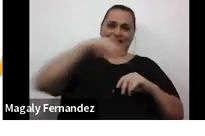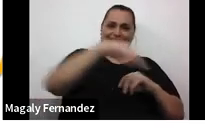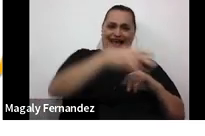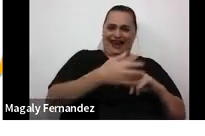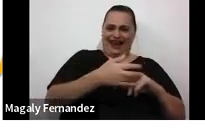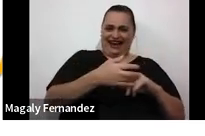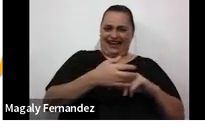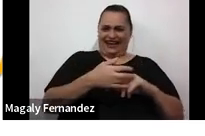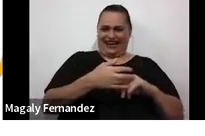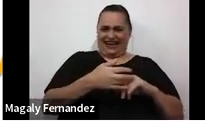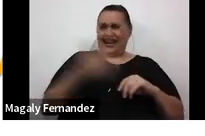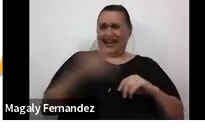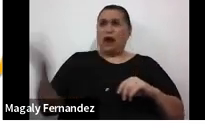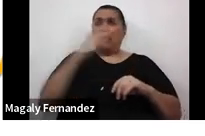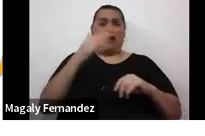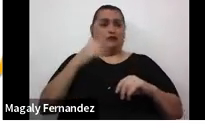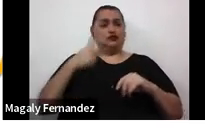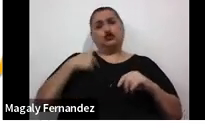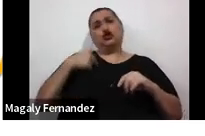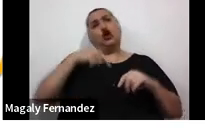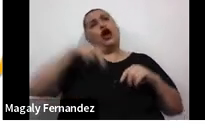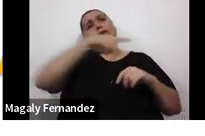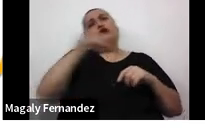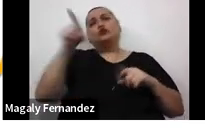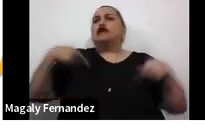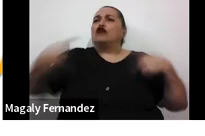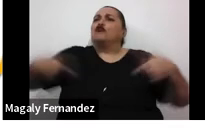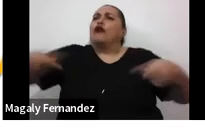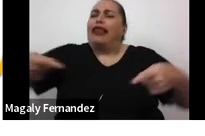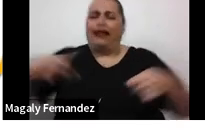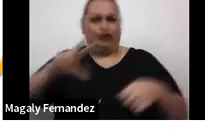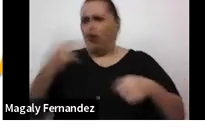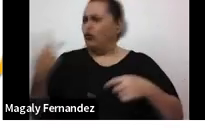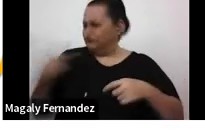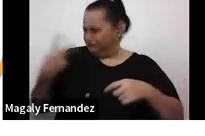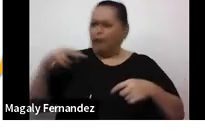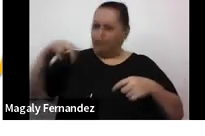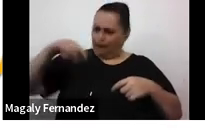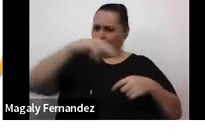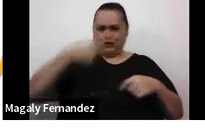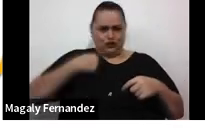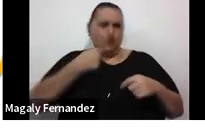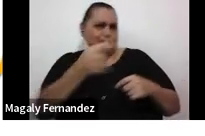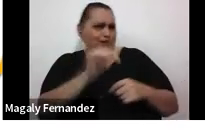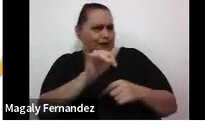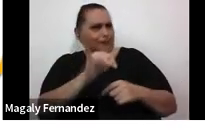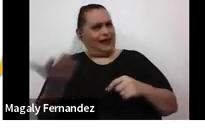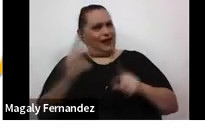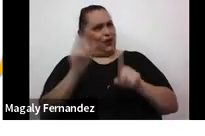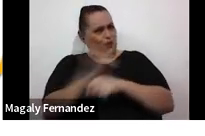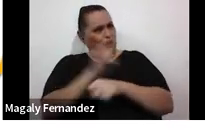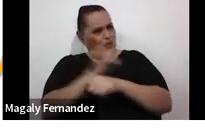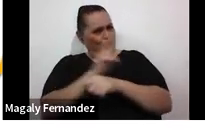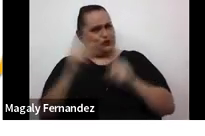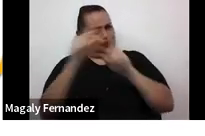no tengo que decir este vamos y yo camino y usted Rueda ahí no no bájale a caminar yo lo digo verdad y este entonces